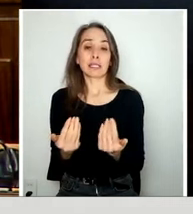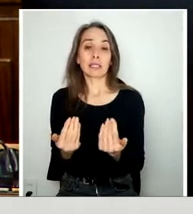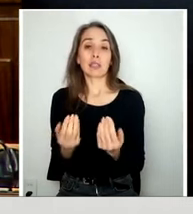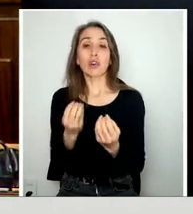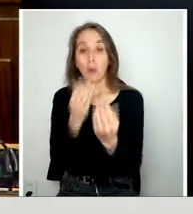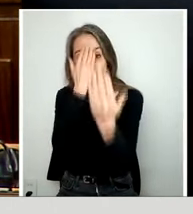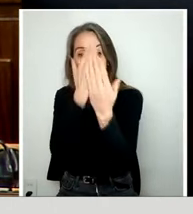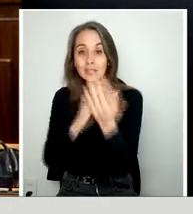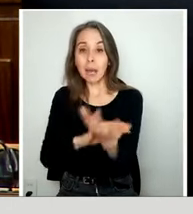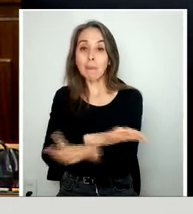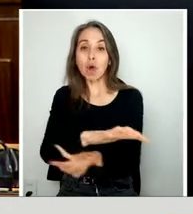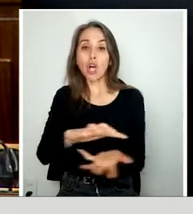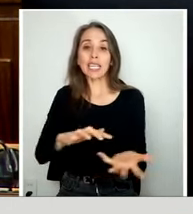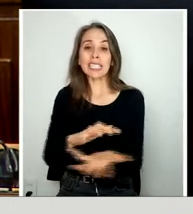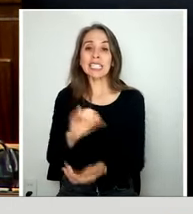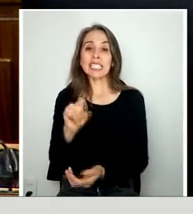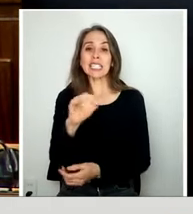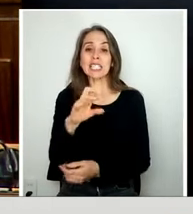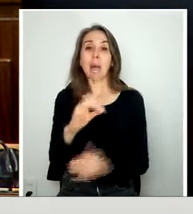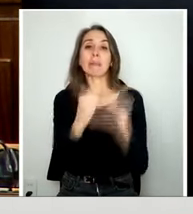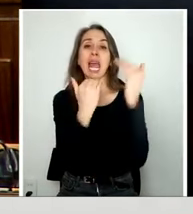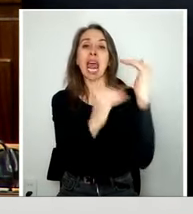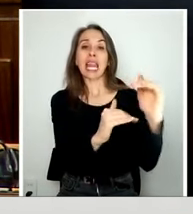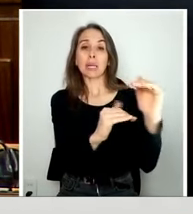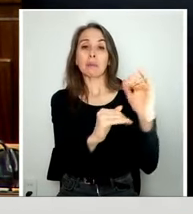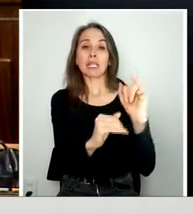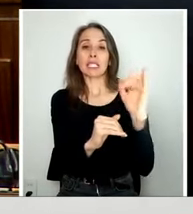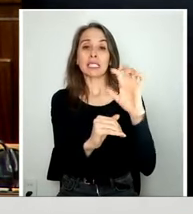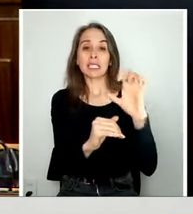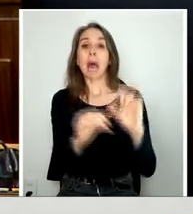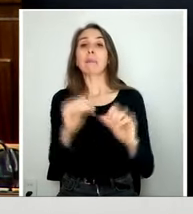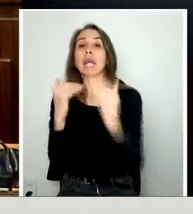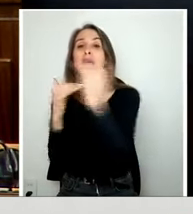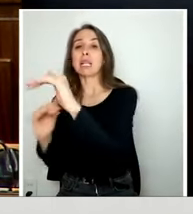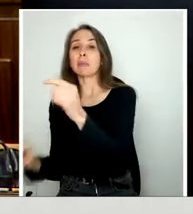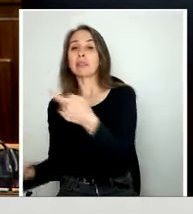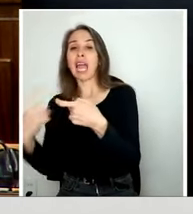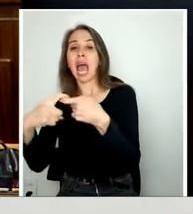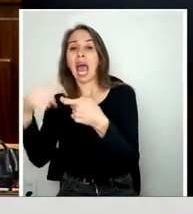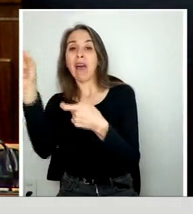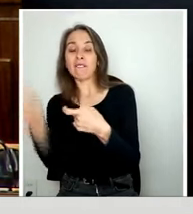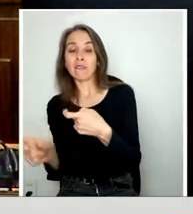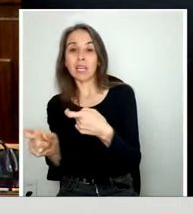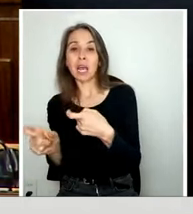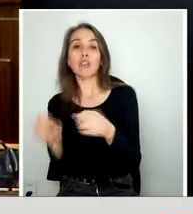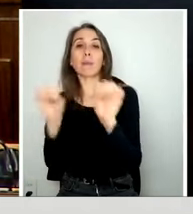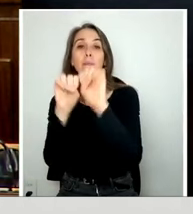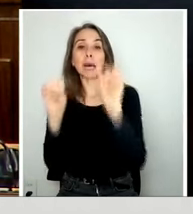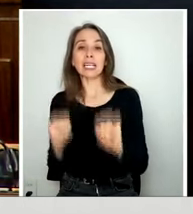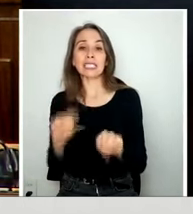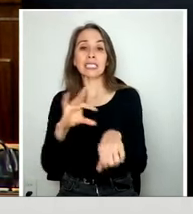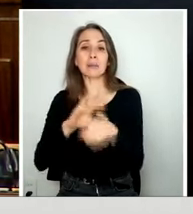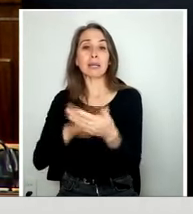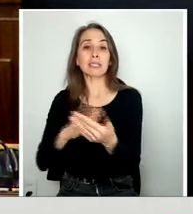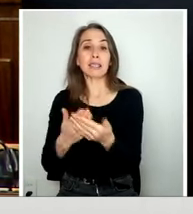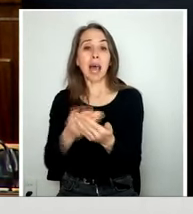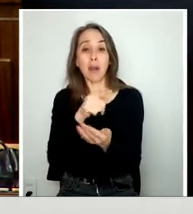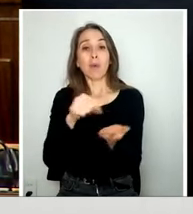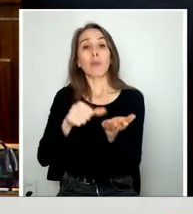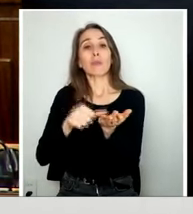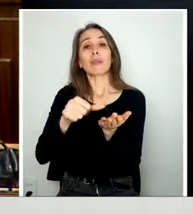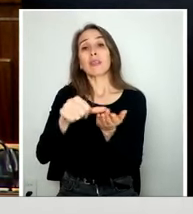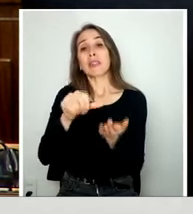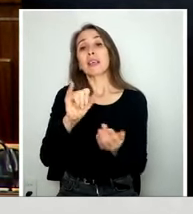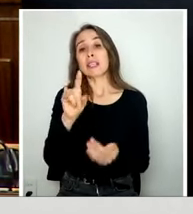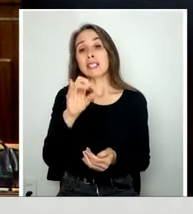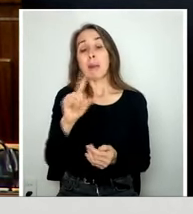isapress porque pone límites tanto a estas como a los afiliados todo con el fin de que el sistema no colapse lo cual afectaría a miles de personas